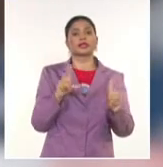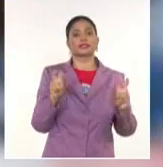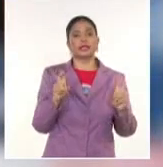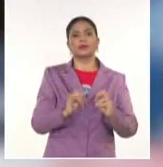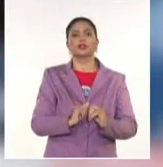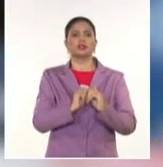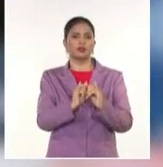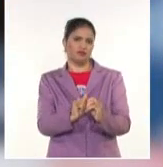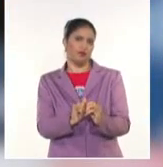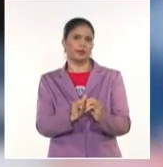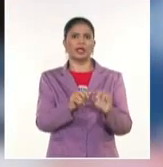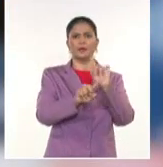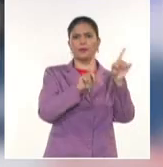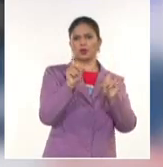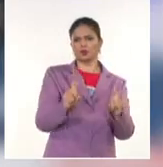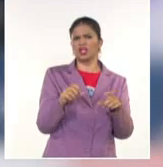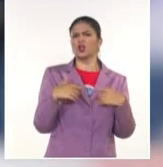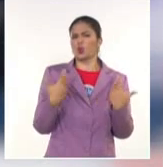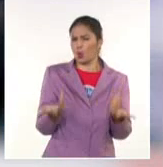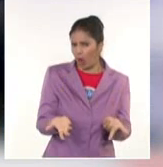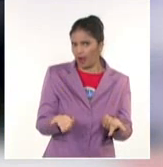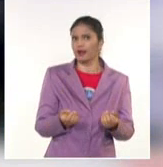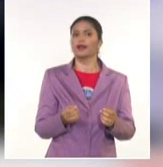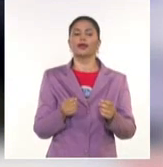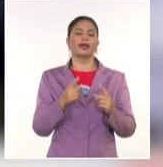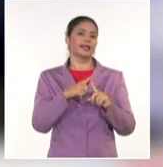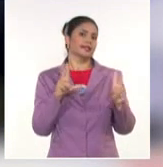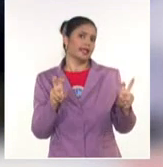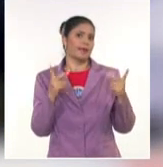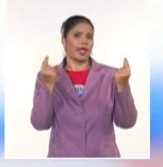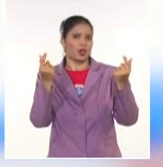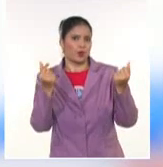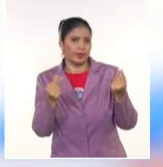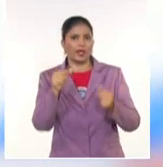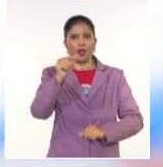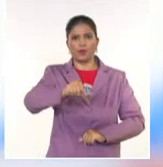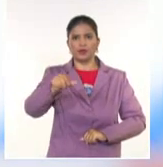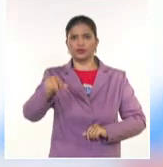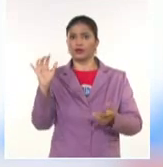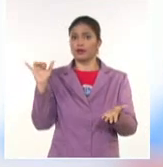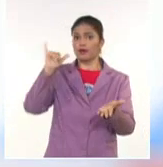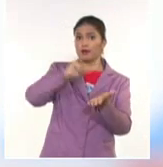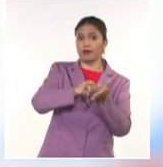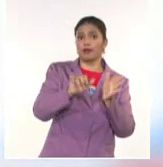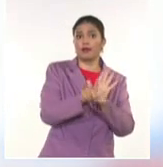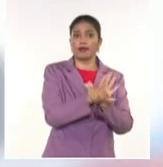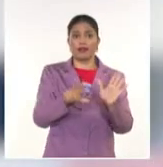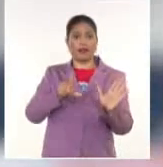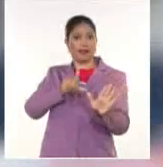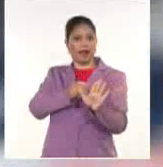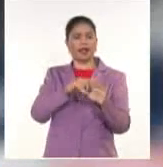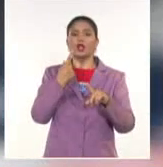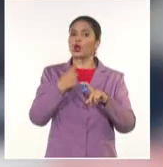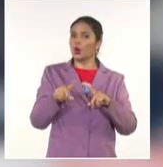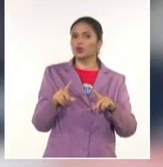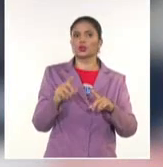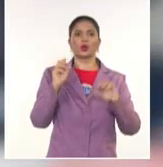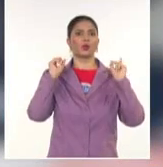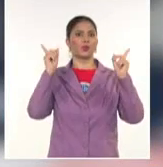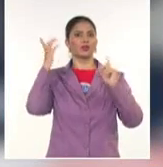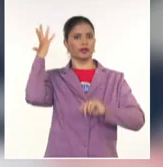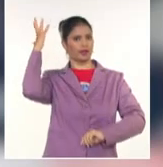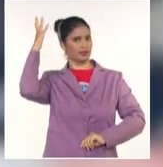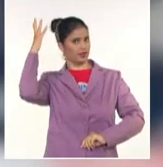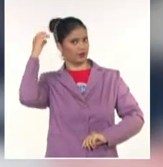entre los que sobresalen sobresalen economía migración y también política exterior los contendientes tendrán solo 2 minutos